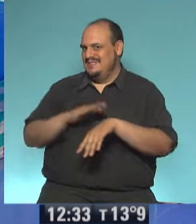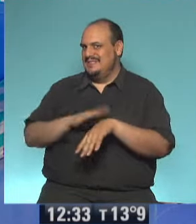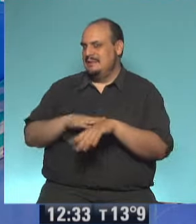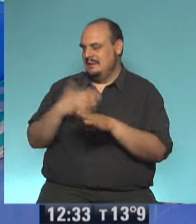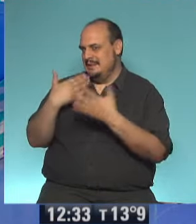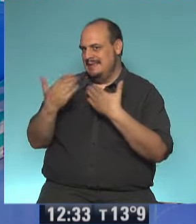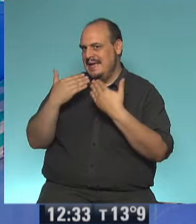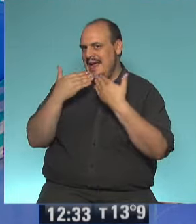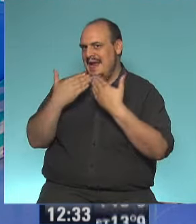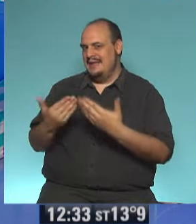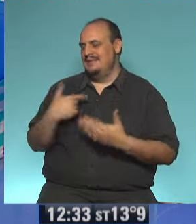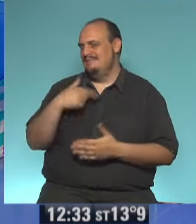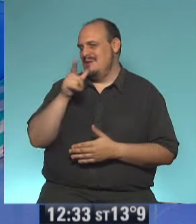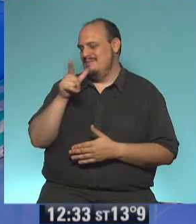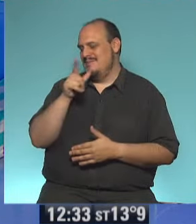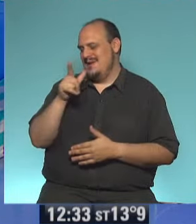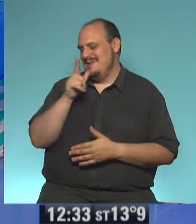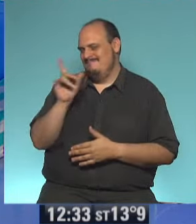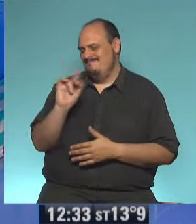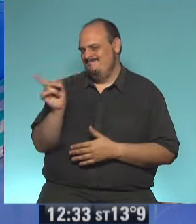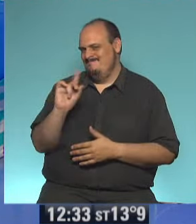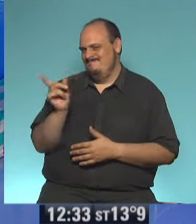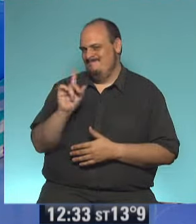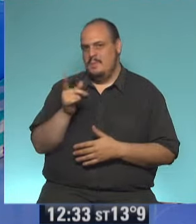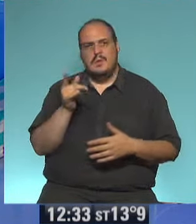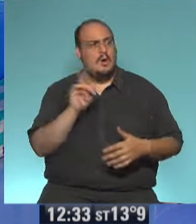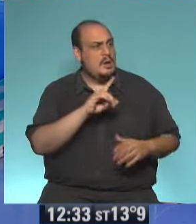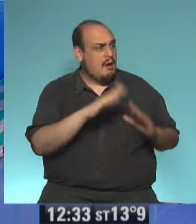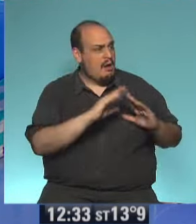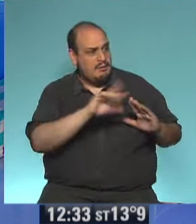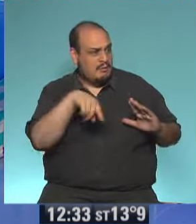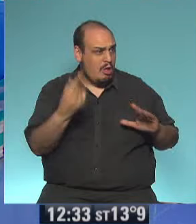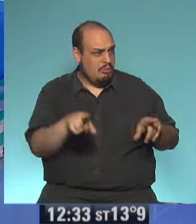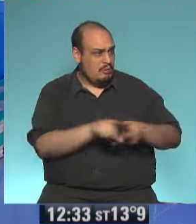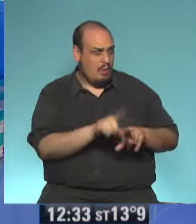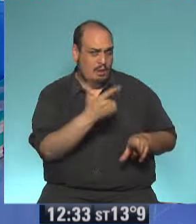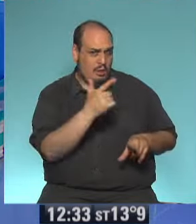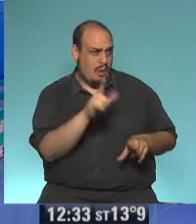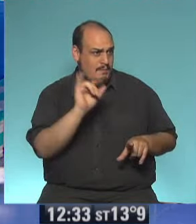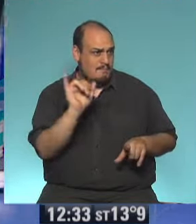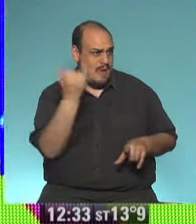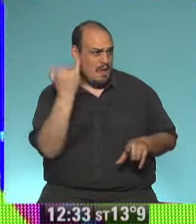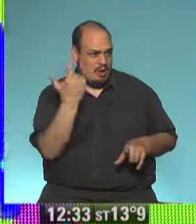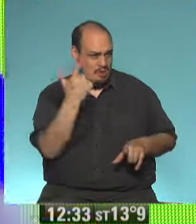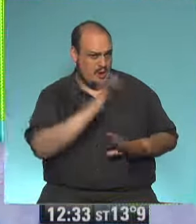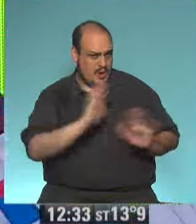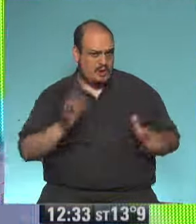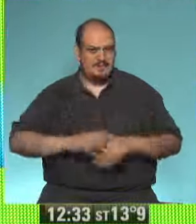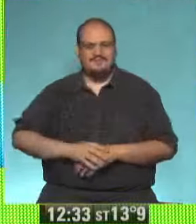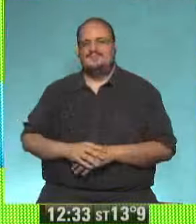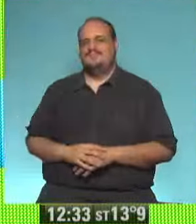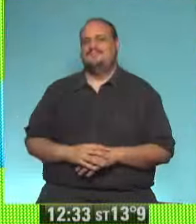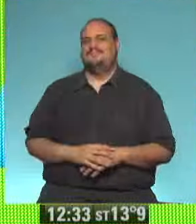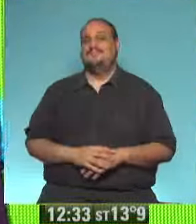darle mi tiempo, pero me parece que no me conviene. No vas a encontrar en este lugar una casa mejor que esta. Me llama la maestra. Pero.